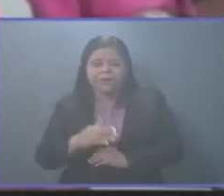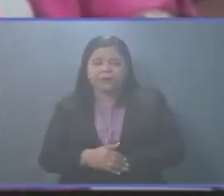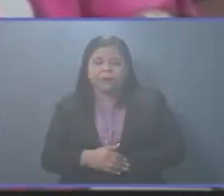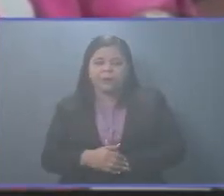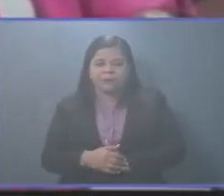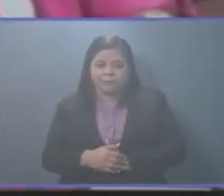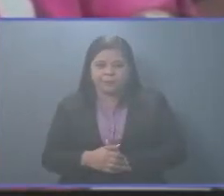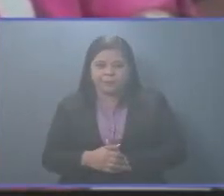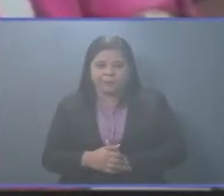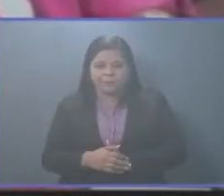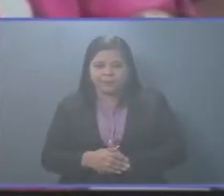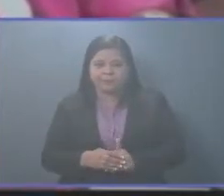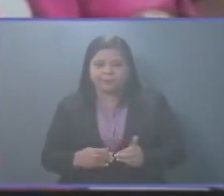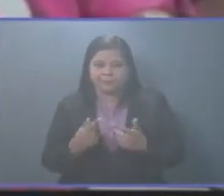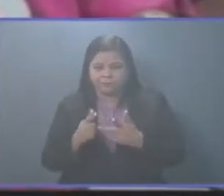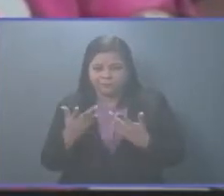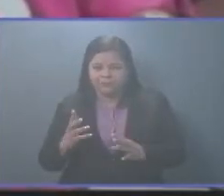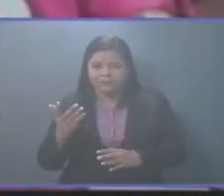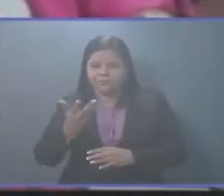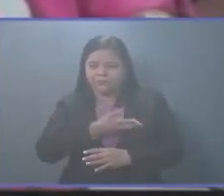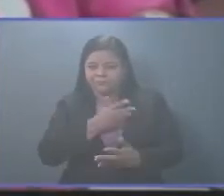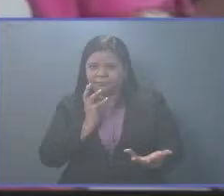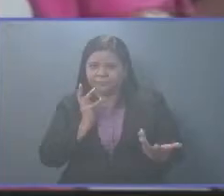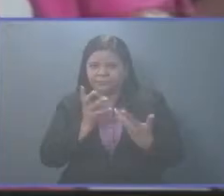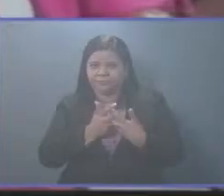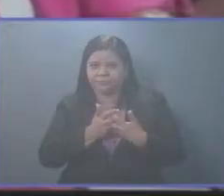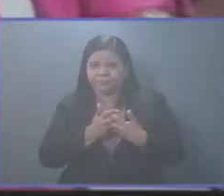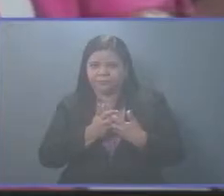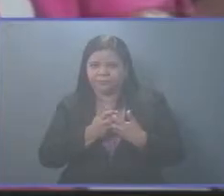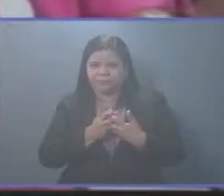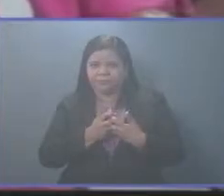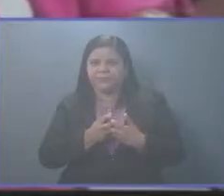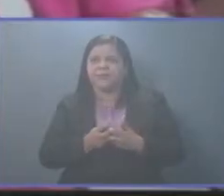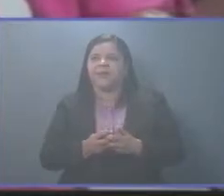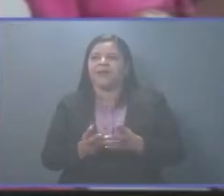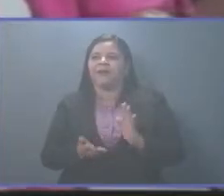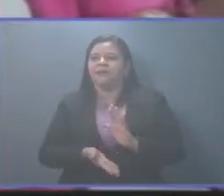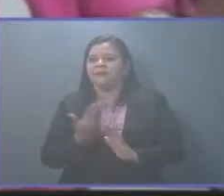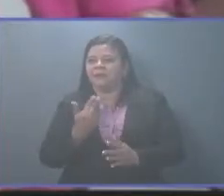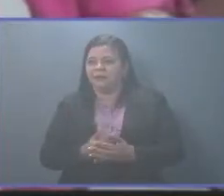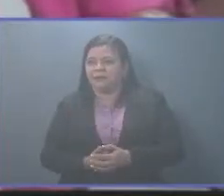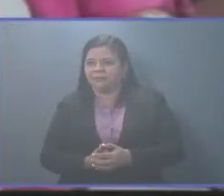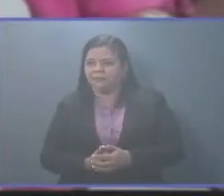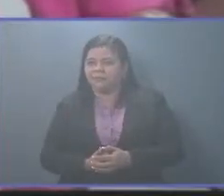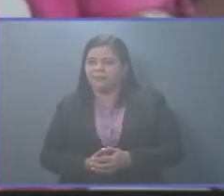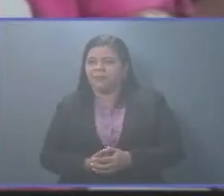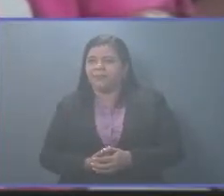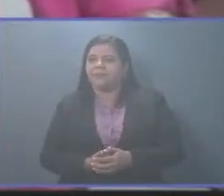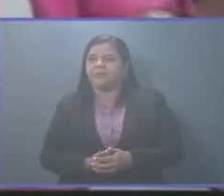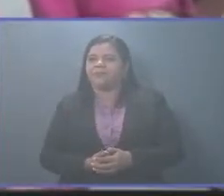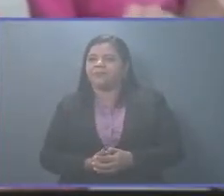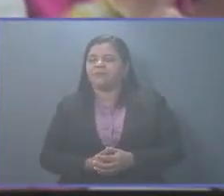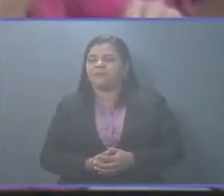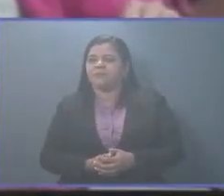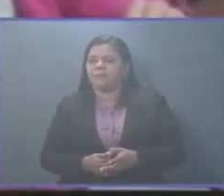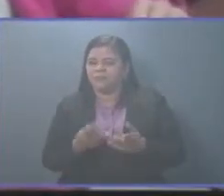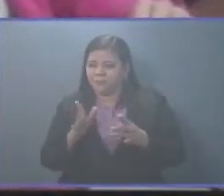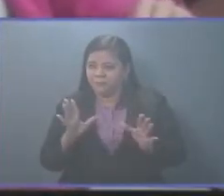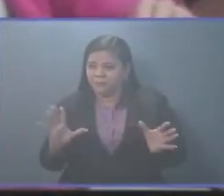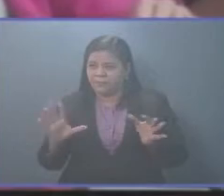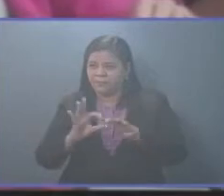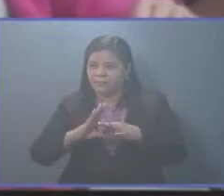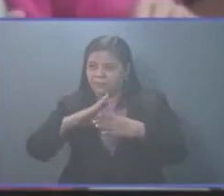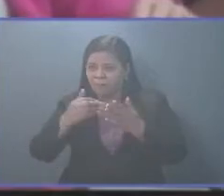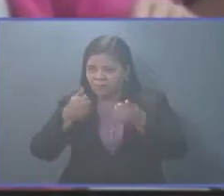la información. Claro, el decreto dice que para el comité es irrestricta la información, de acceso, pero necesitamos también de